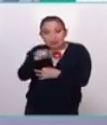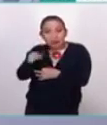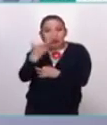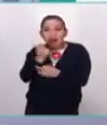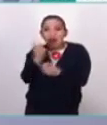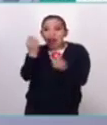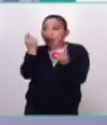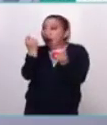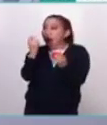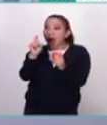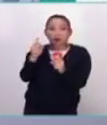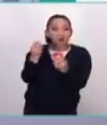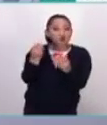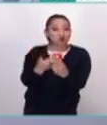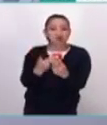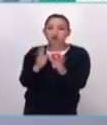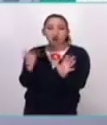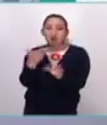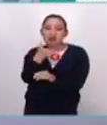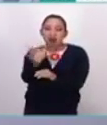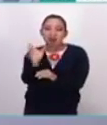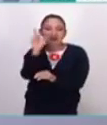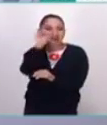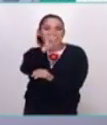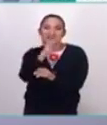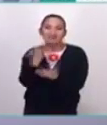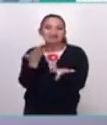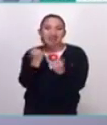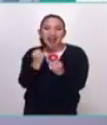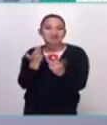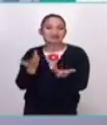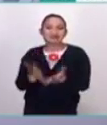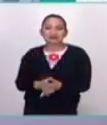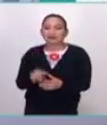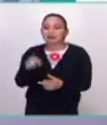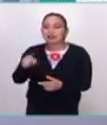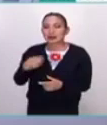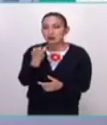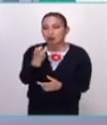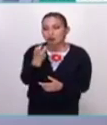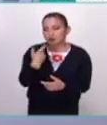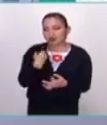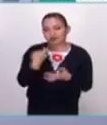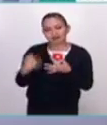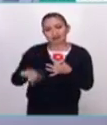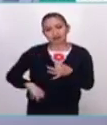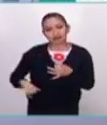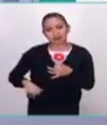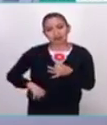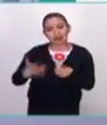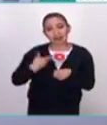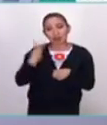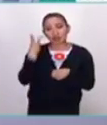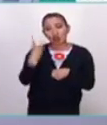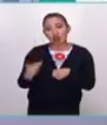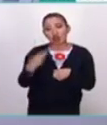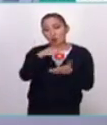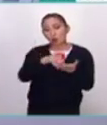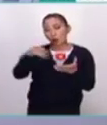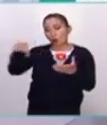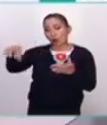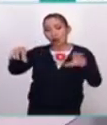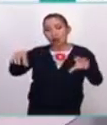tiene mucha agua, la agricultura difícilmente prospera y por eso nos llama mucho la atención tener dos